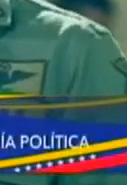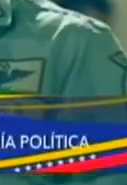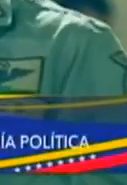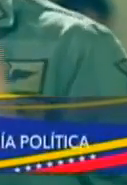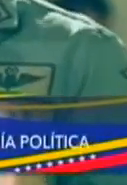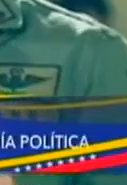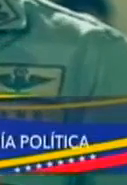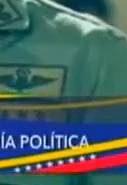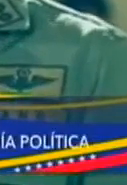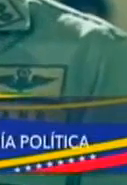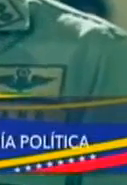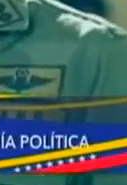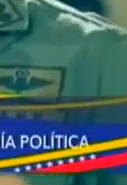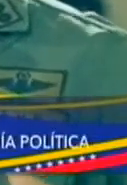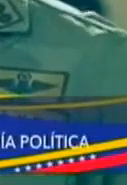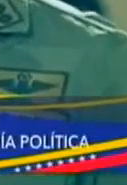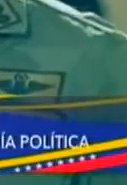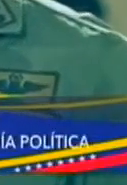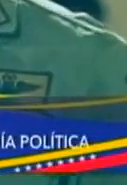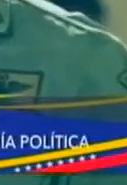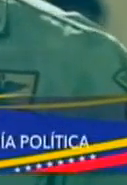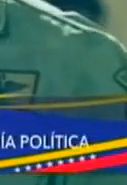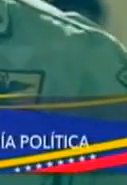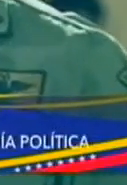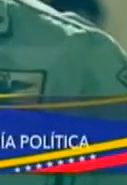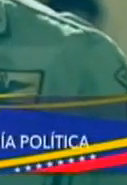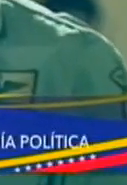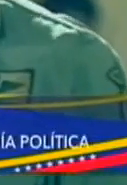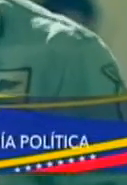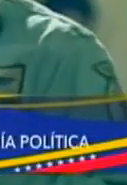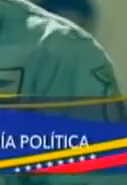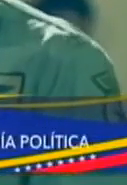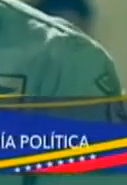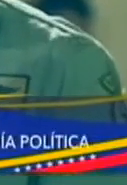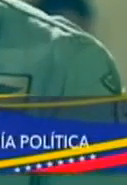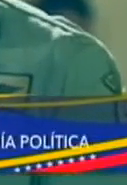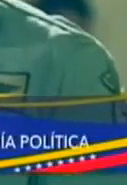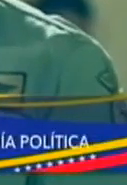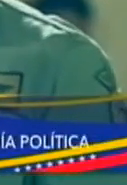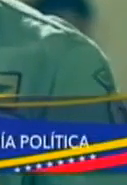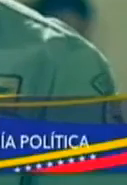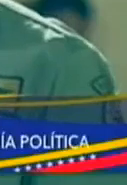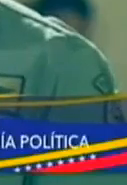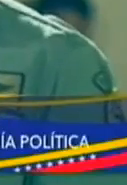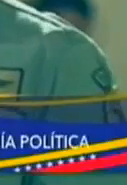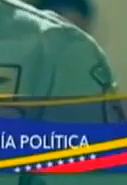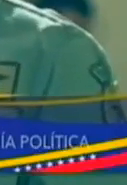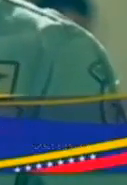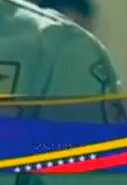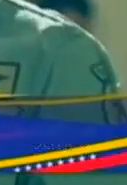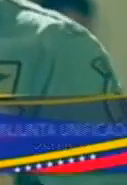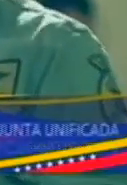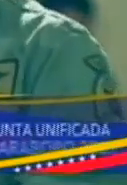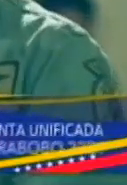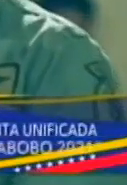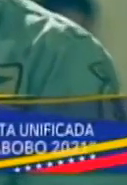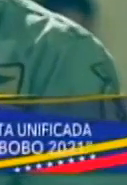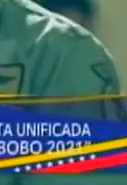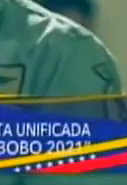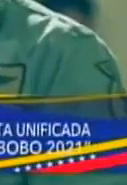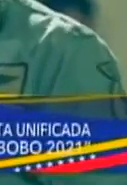Si no hacemos la crítica es como si no hubiésemos hecho absolutamente nada. Así que es muy importante el ejercicio de crítica que quiero ver en